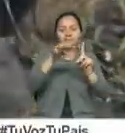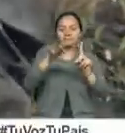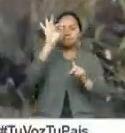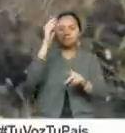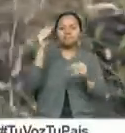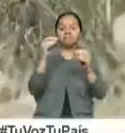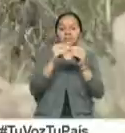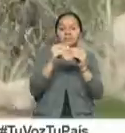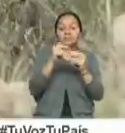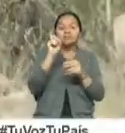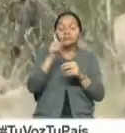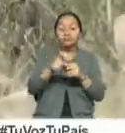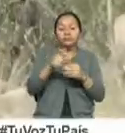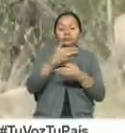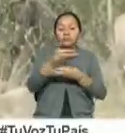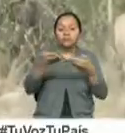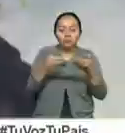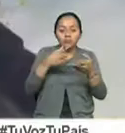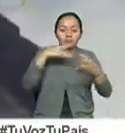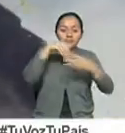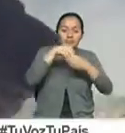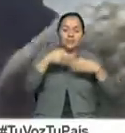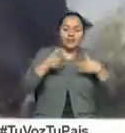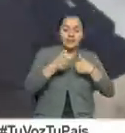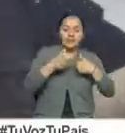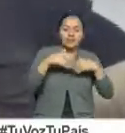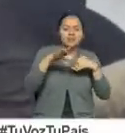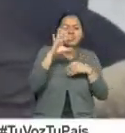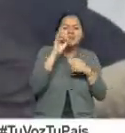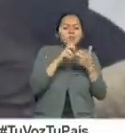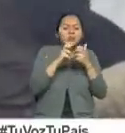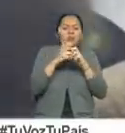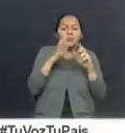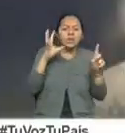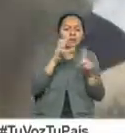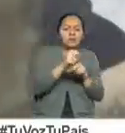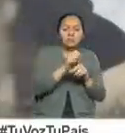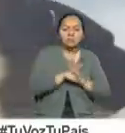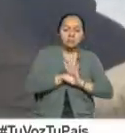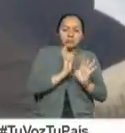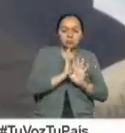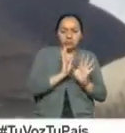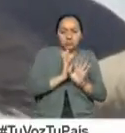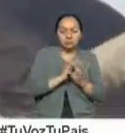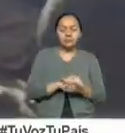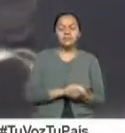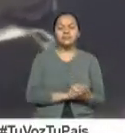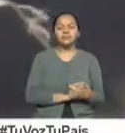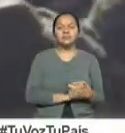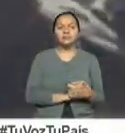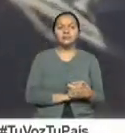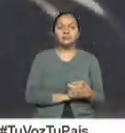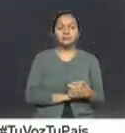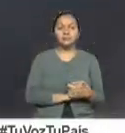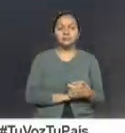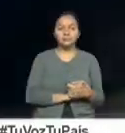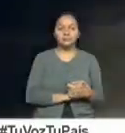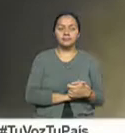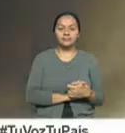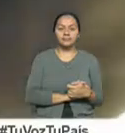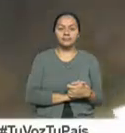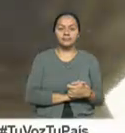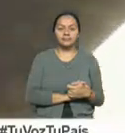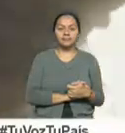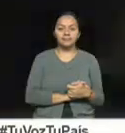la eliminación de las especies introducidas, principal amenaza para las tortugas gigantes. Luis Andrade, Noticiero Ciudadano.